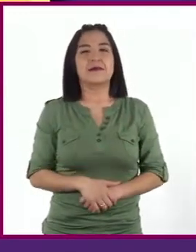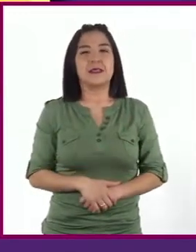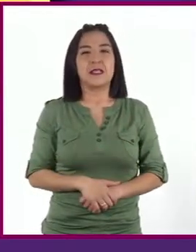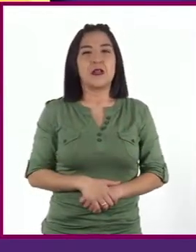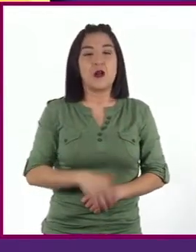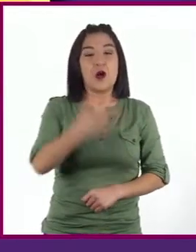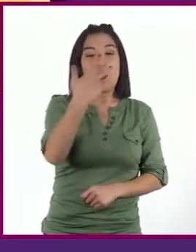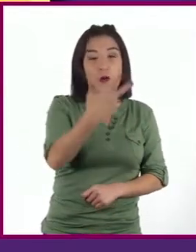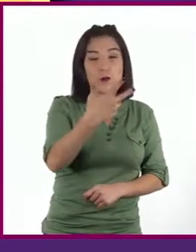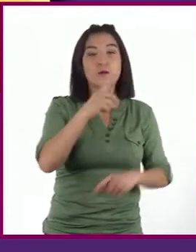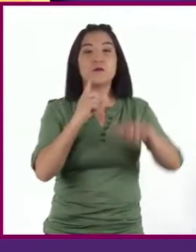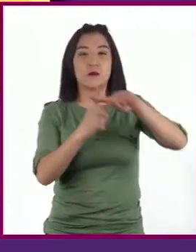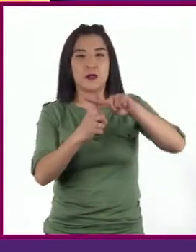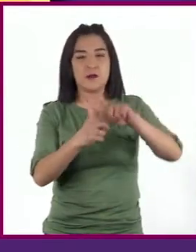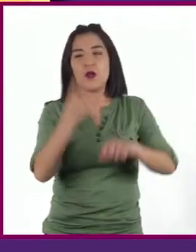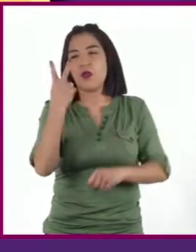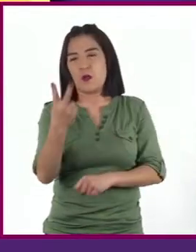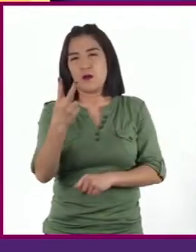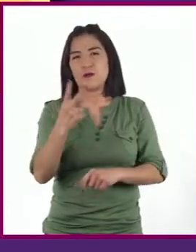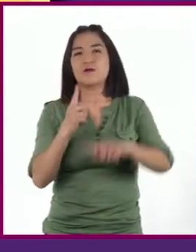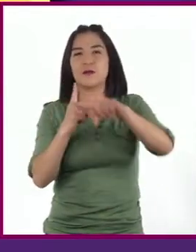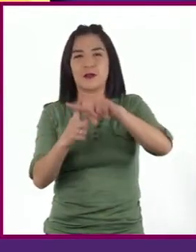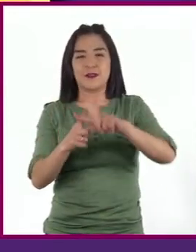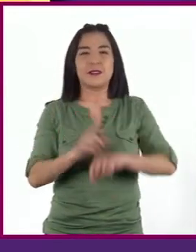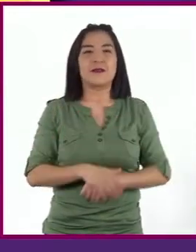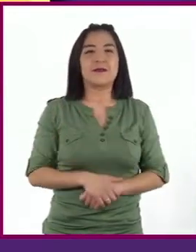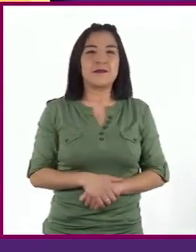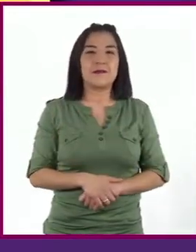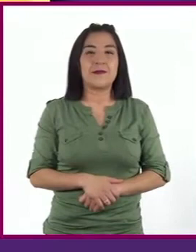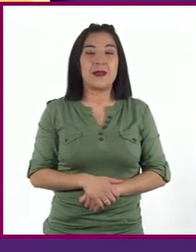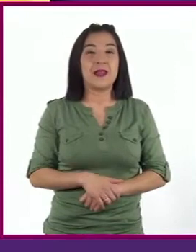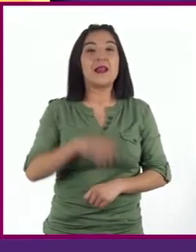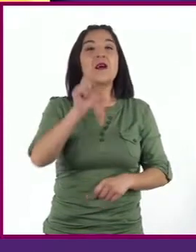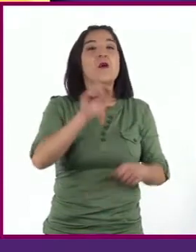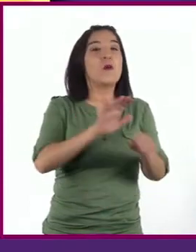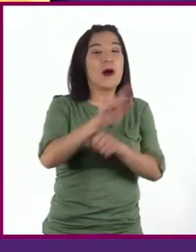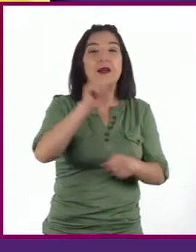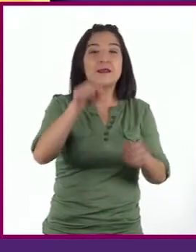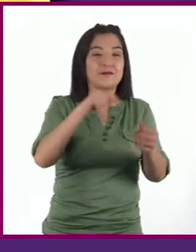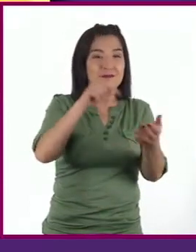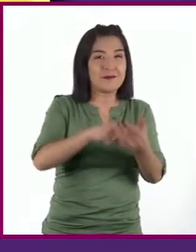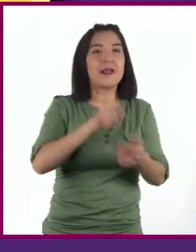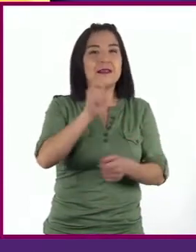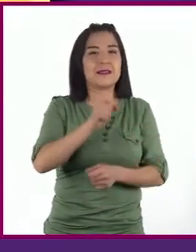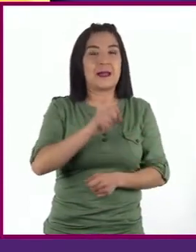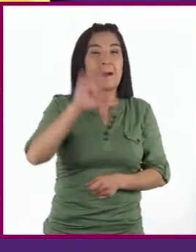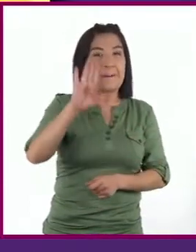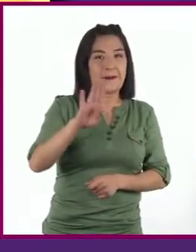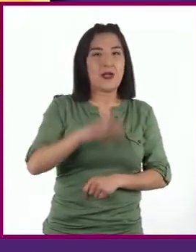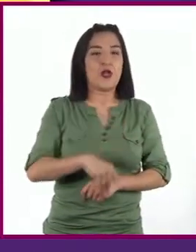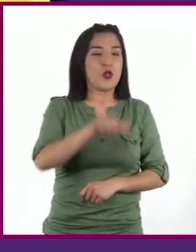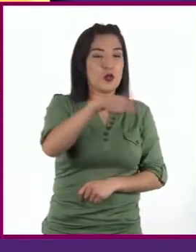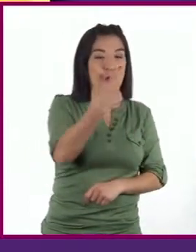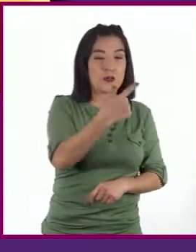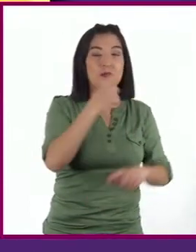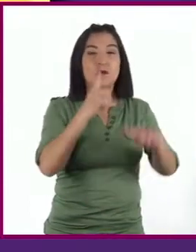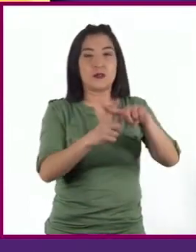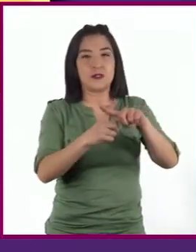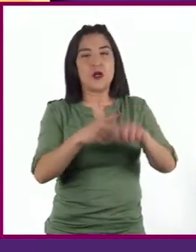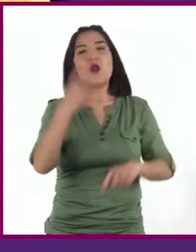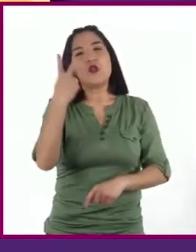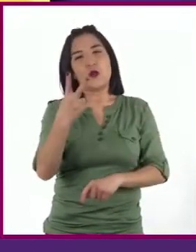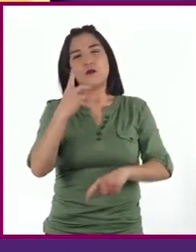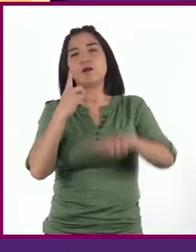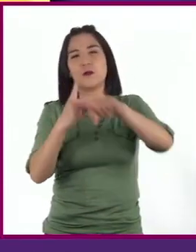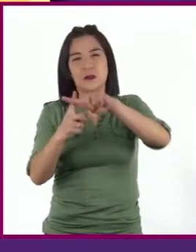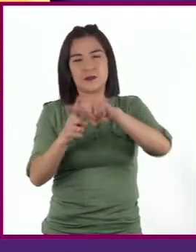8 positivo y 2 positivo. Las coordenadas del vértice B son 12 positivo y 2